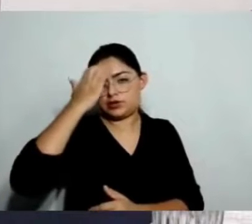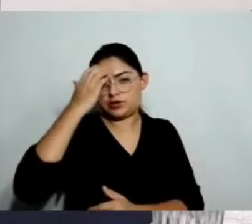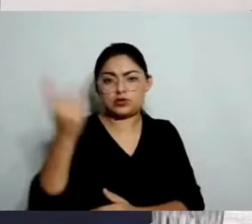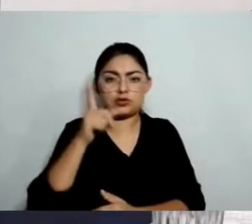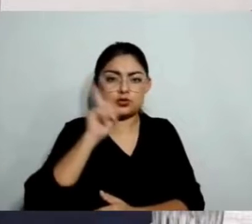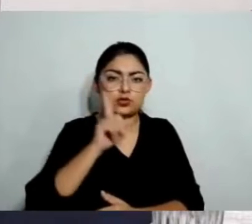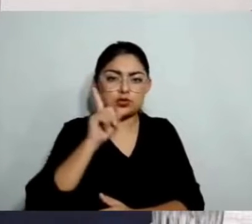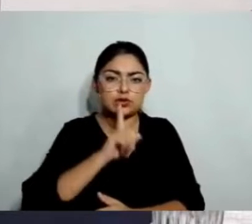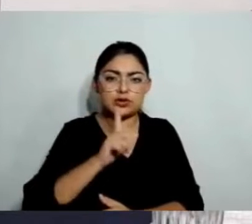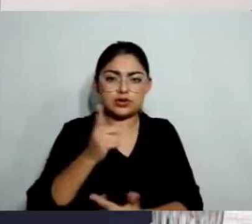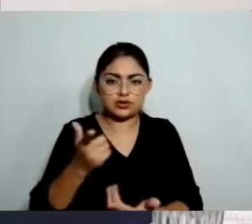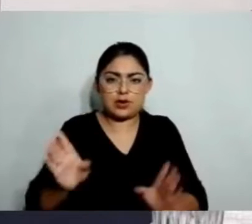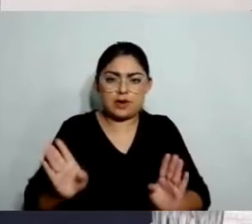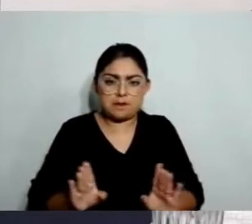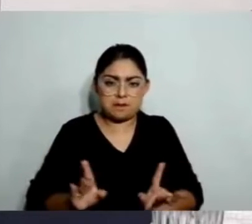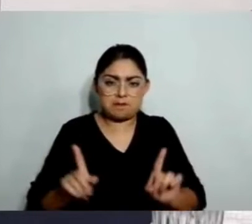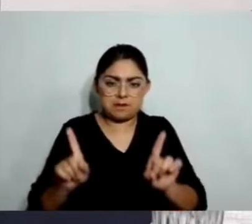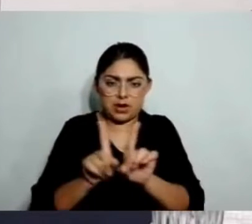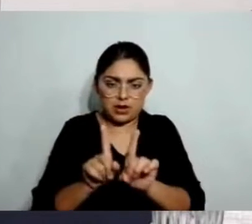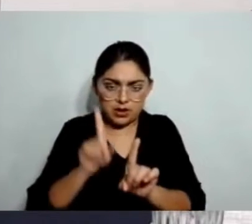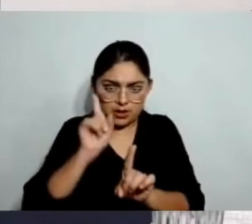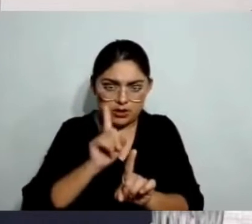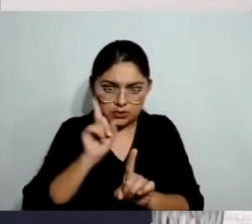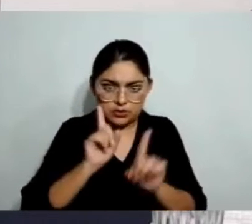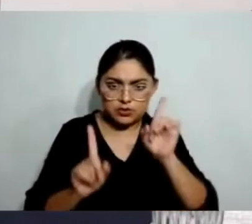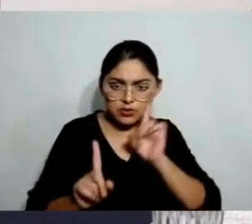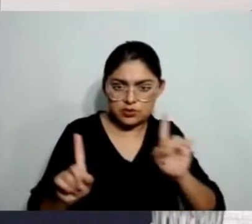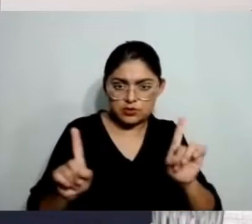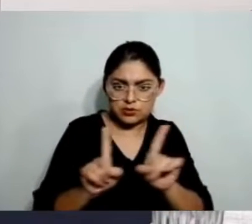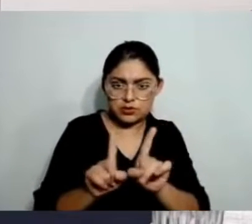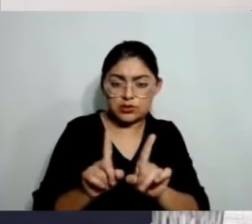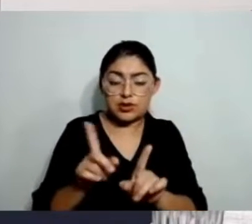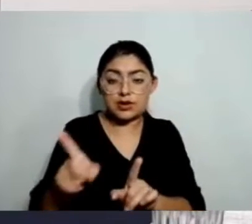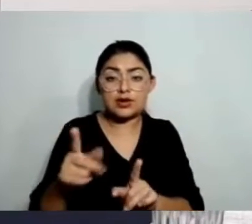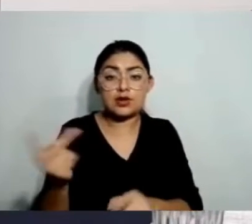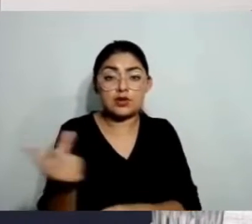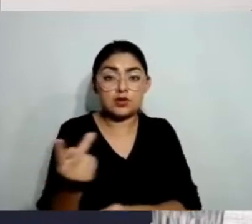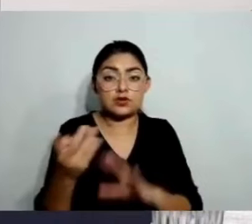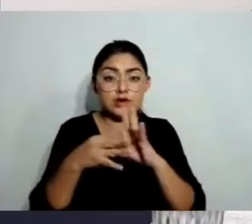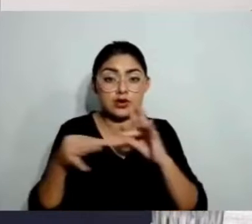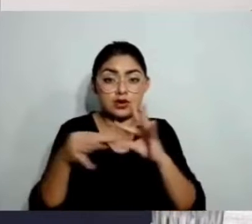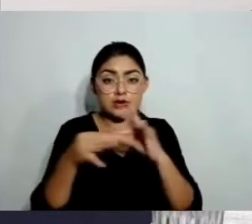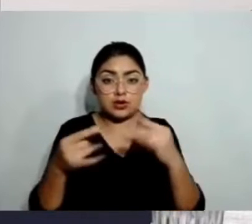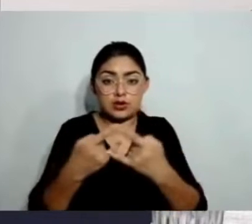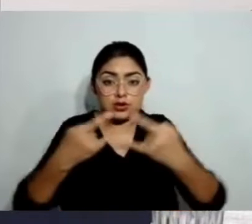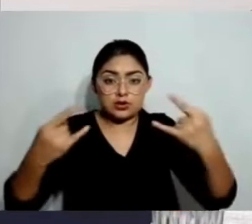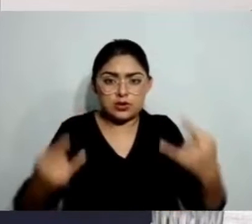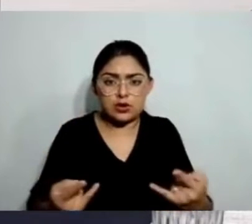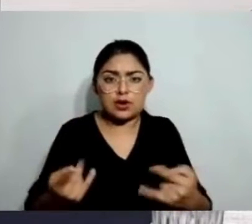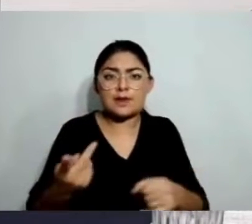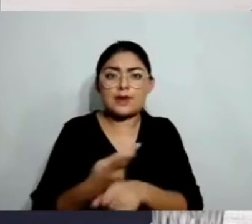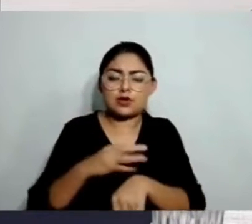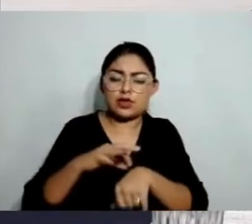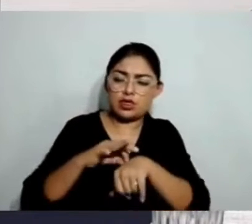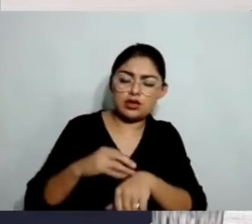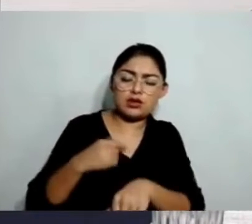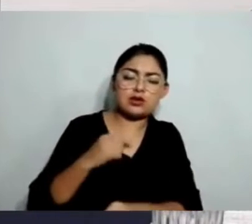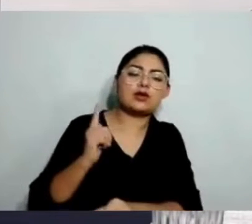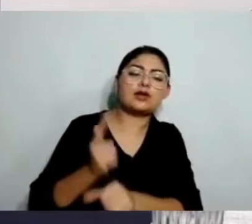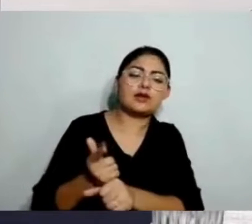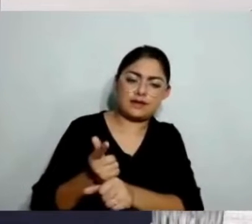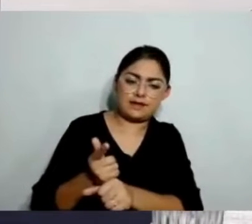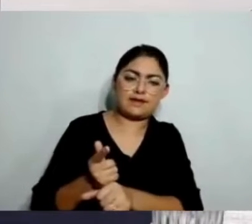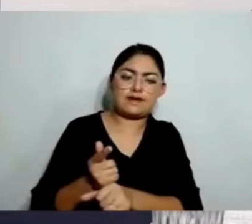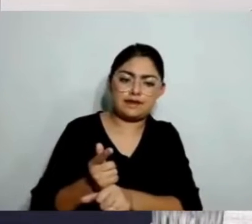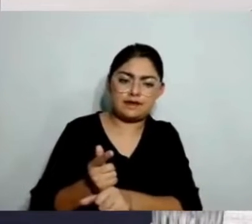y que nos contaron su historias acerca de lo que habían vivido creo que esa fue mi interpretación porque era muy reiterativo